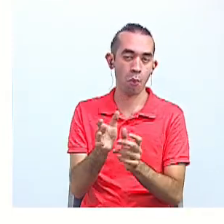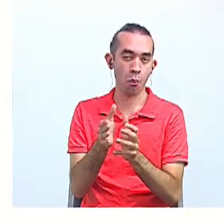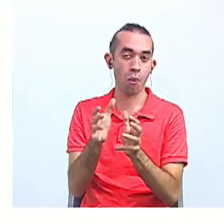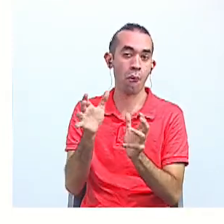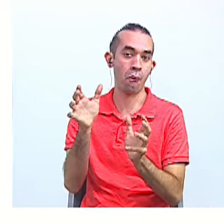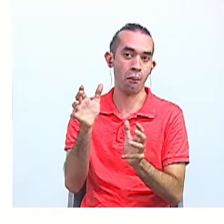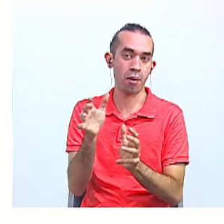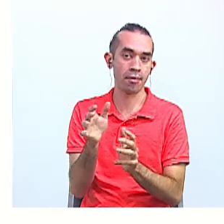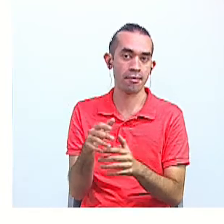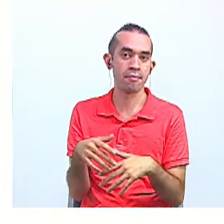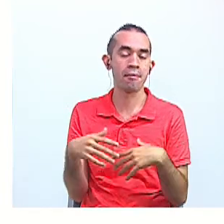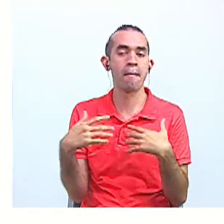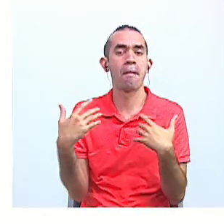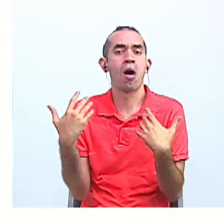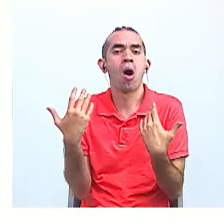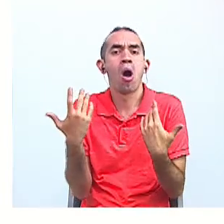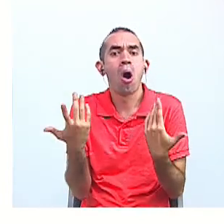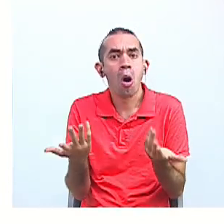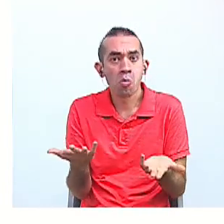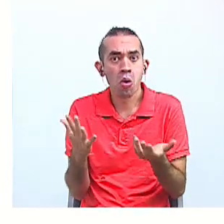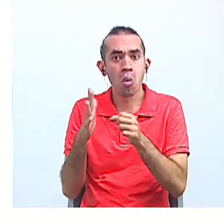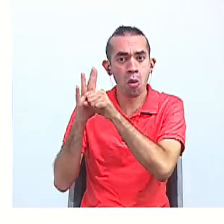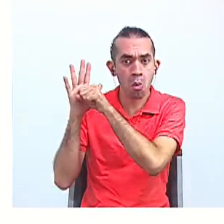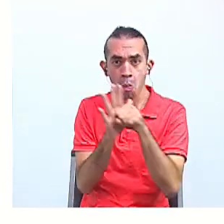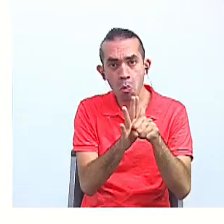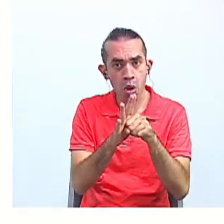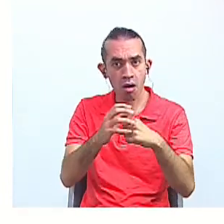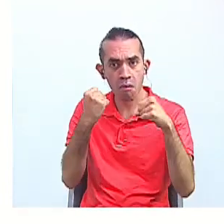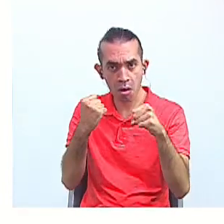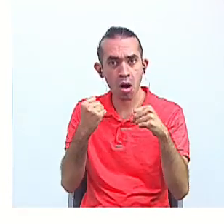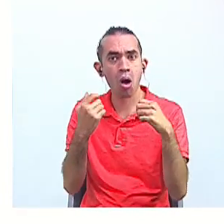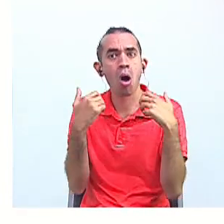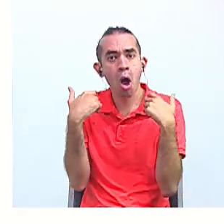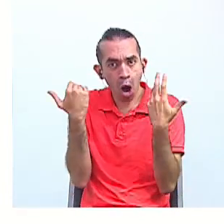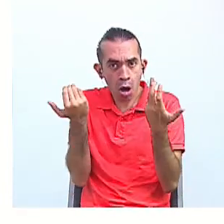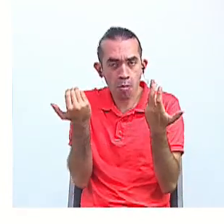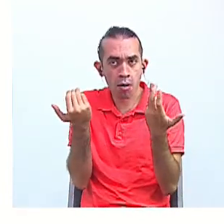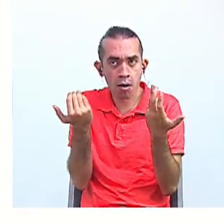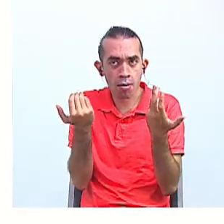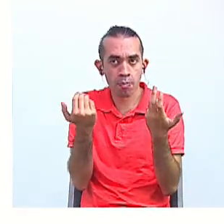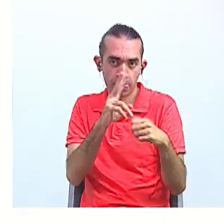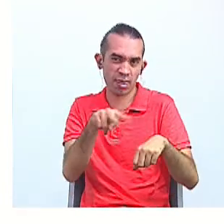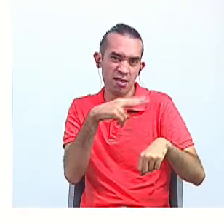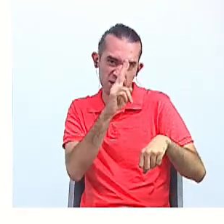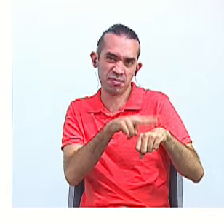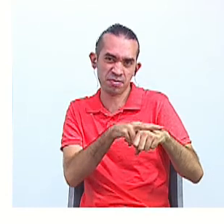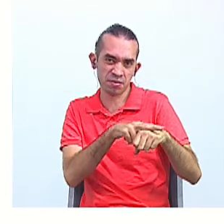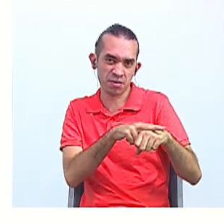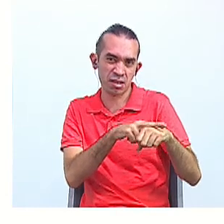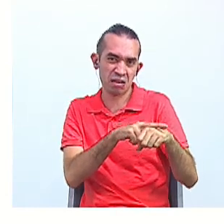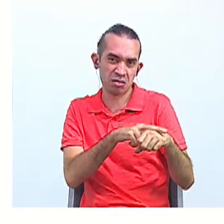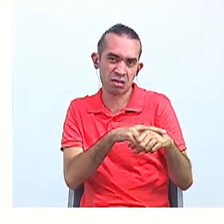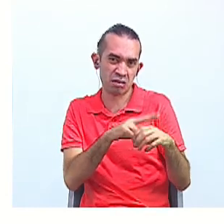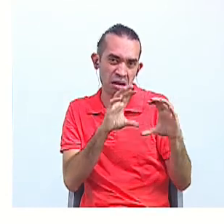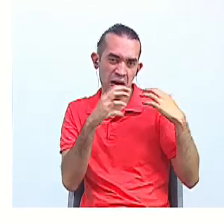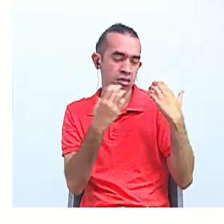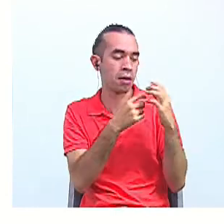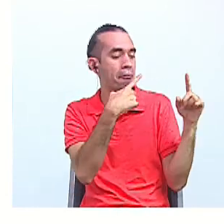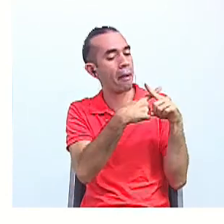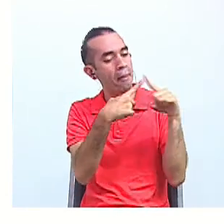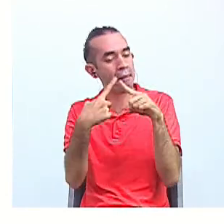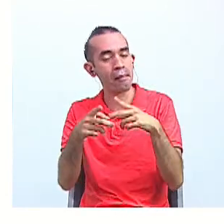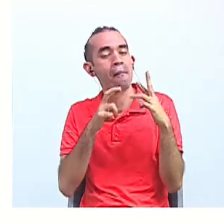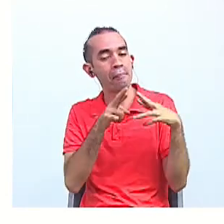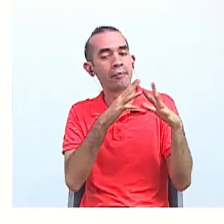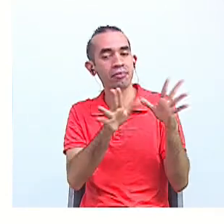Entonces, antes de aplicar la fuerza de empuje, como comúnmente lo hacemos muchas veces en nuestras clases,